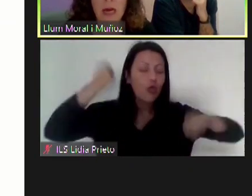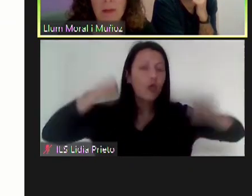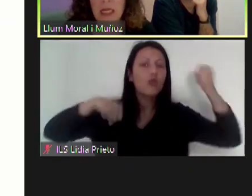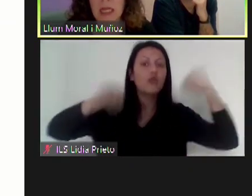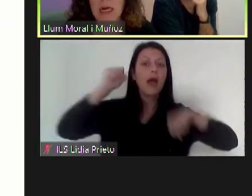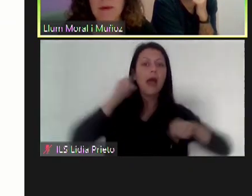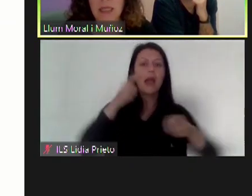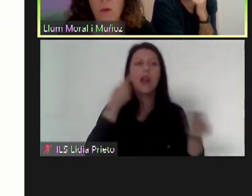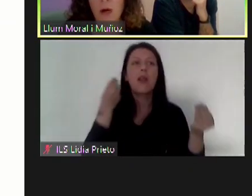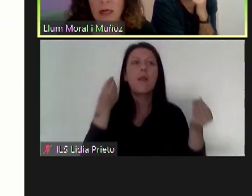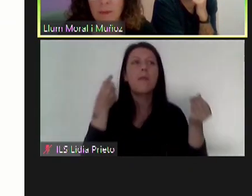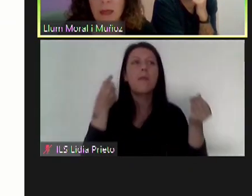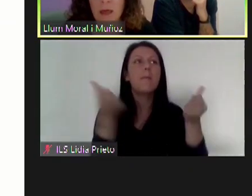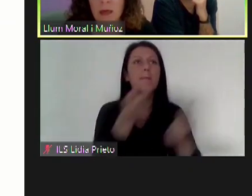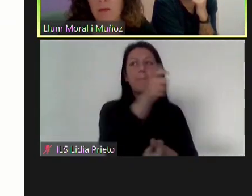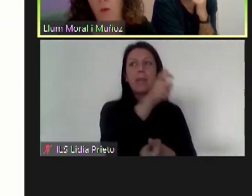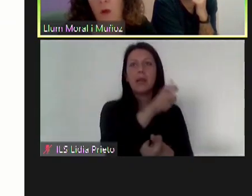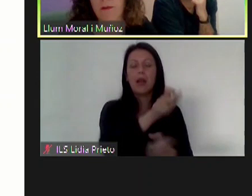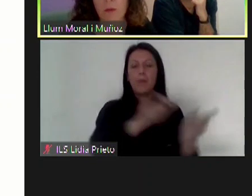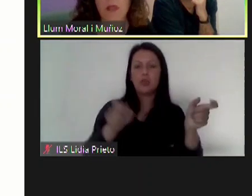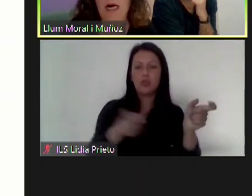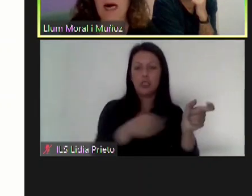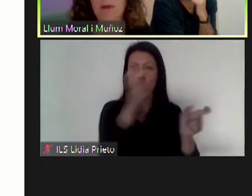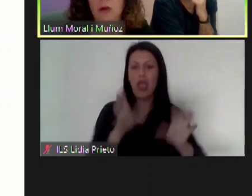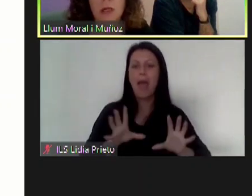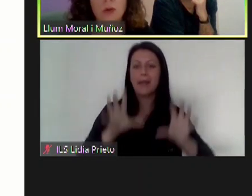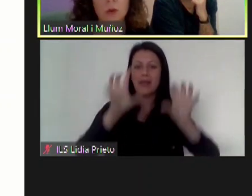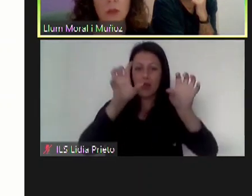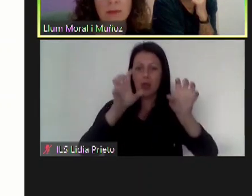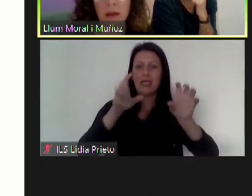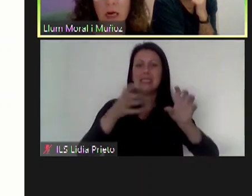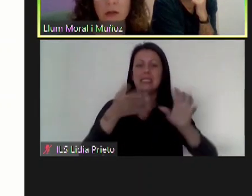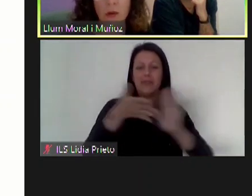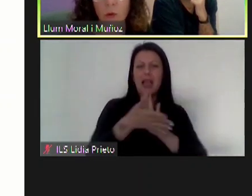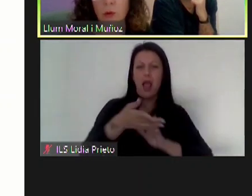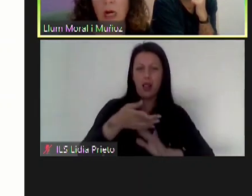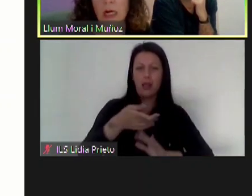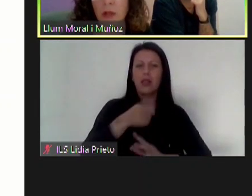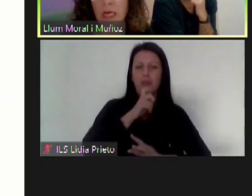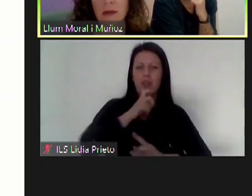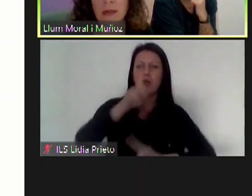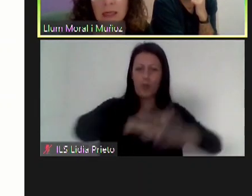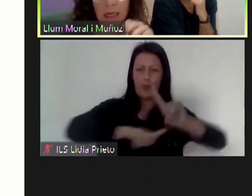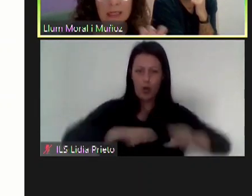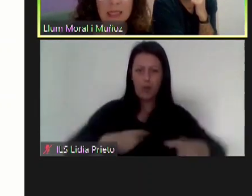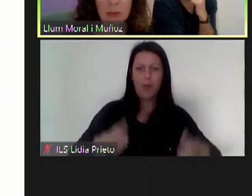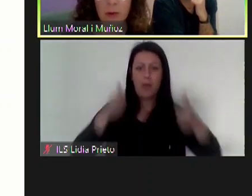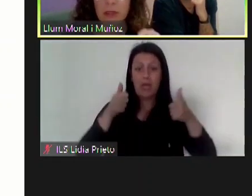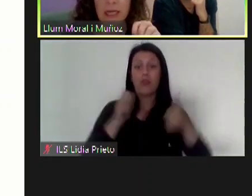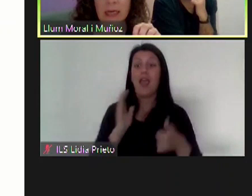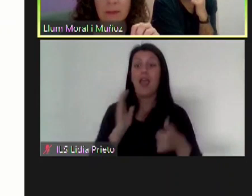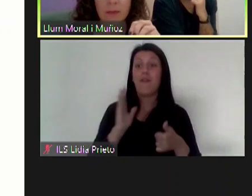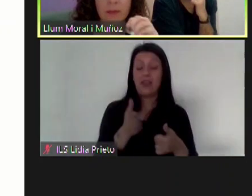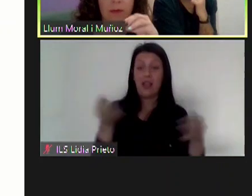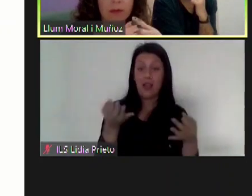percepción, el aprendizaje y el lenguaje, lo cual dificulta a la persona su adaptación al entorno cultural y social. Este